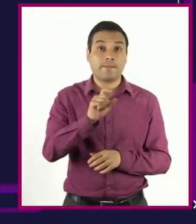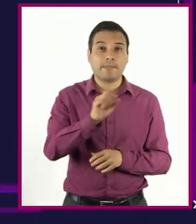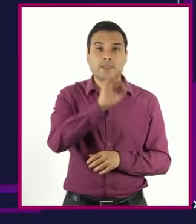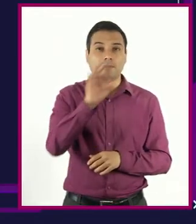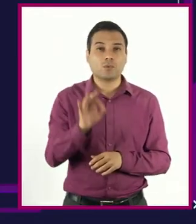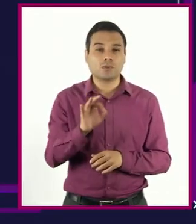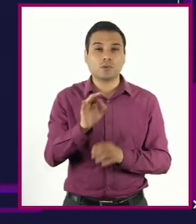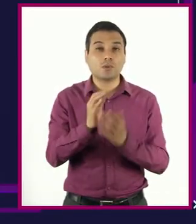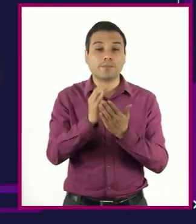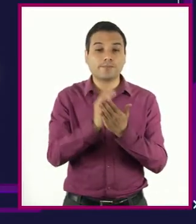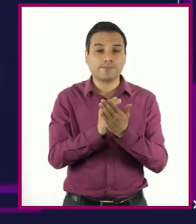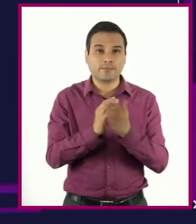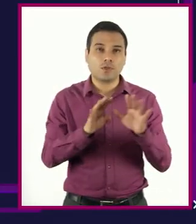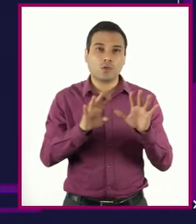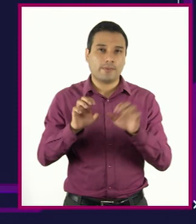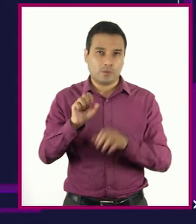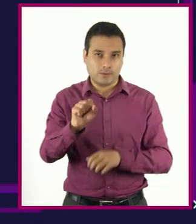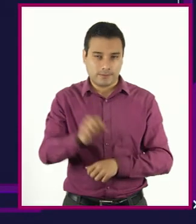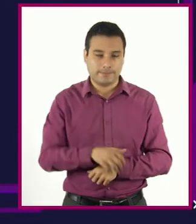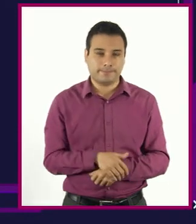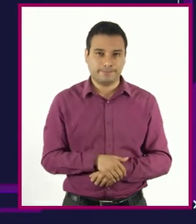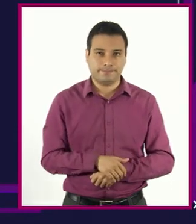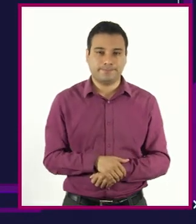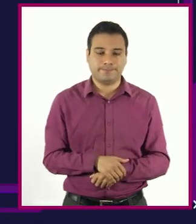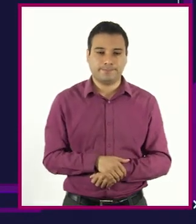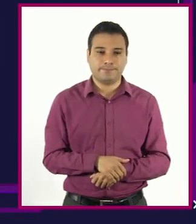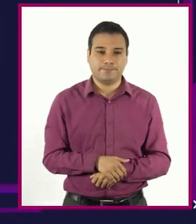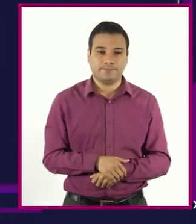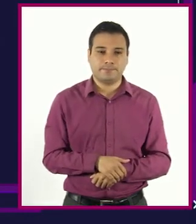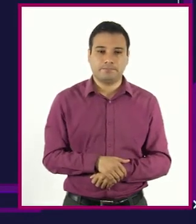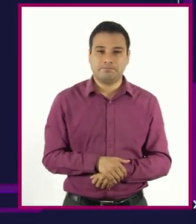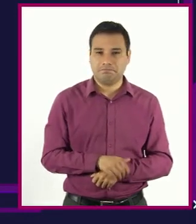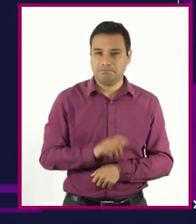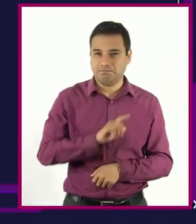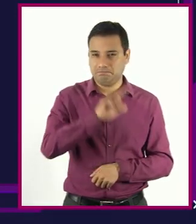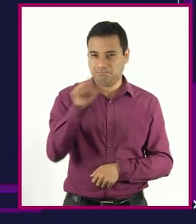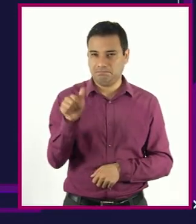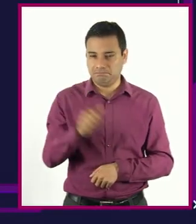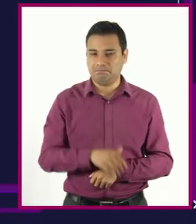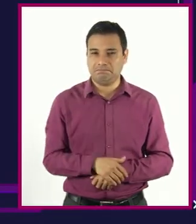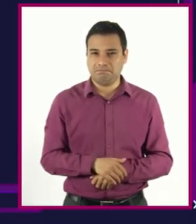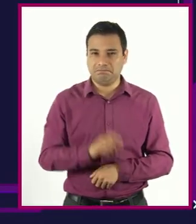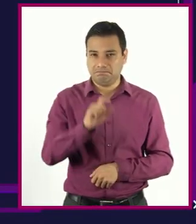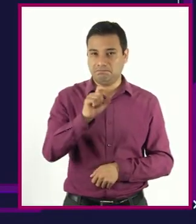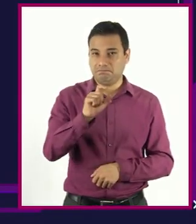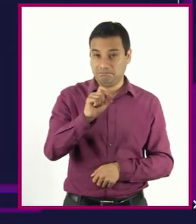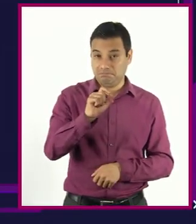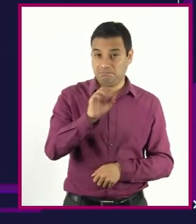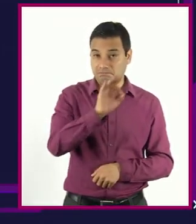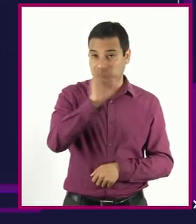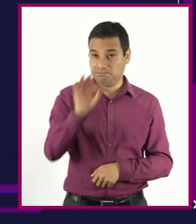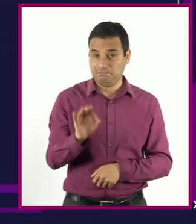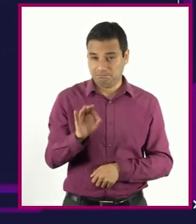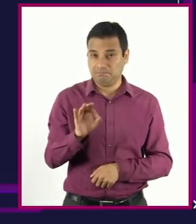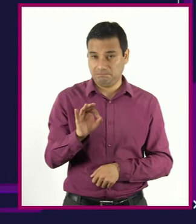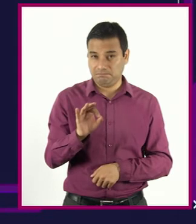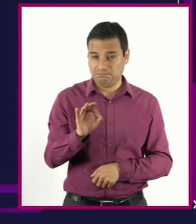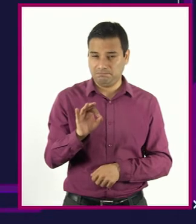televisión. Al restar el valor original, el 20% de descuento, que